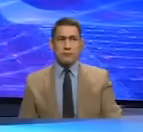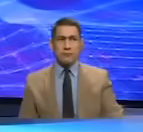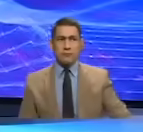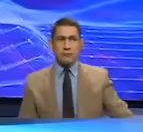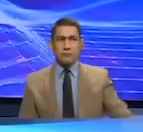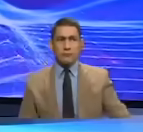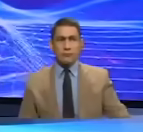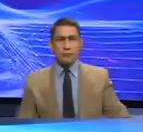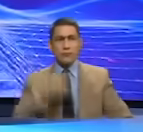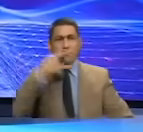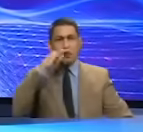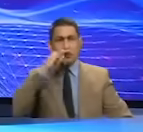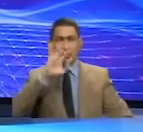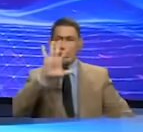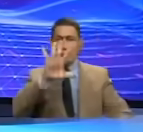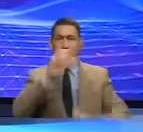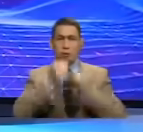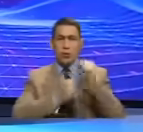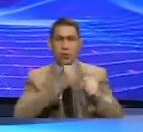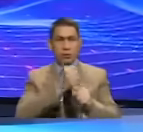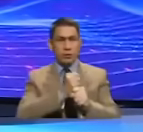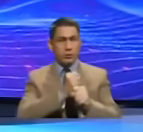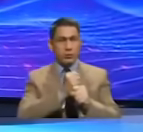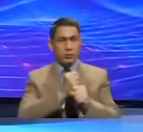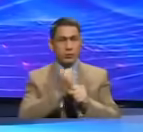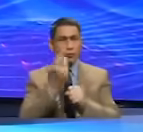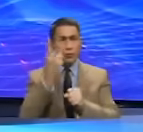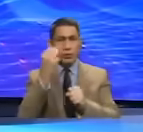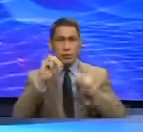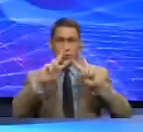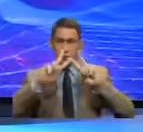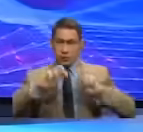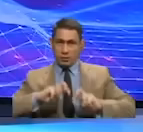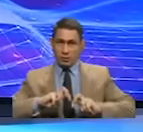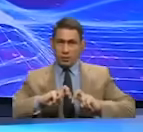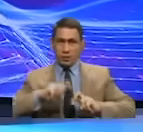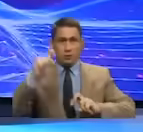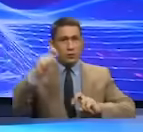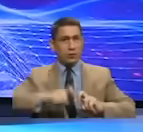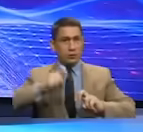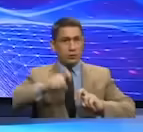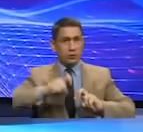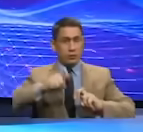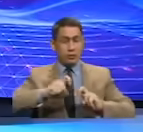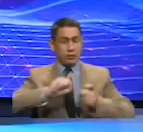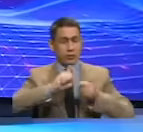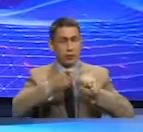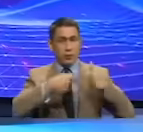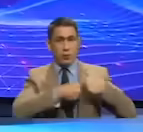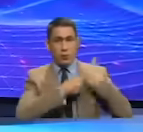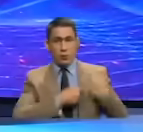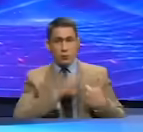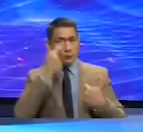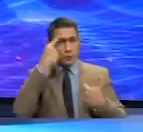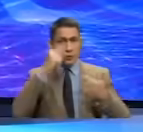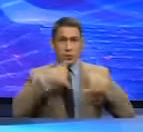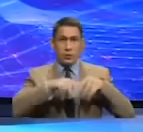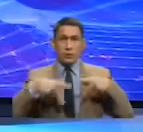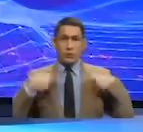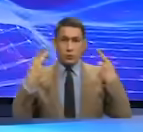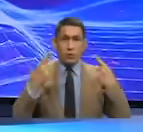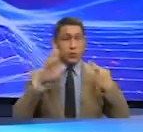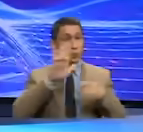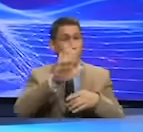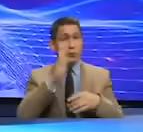Un niño de 5 años ha pasado por 12 operaciones. Requiere un trasplante de corazón para seguir viviendo. Su madre